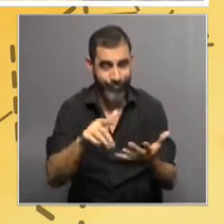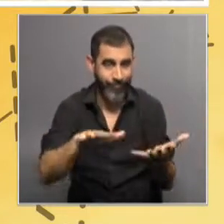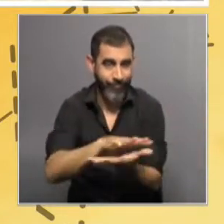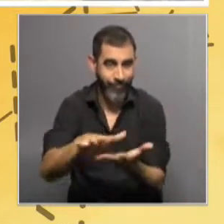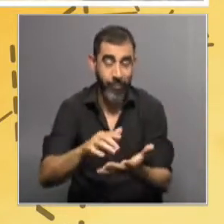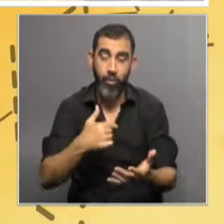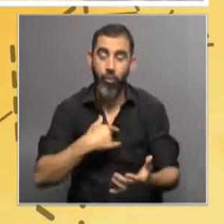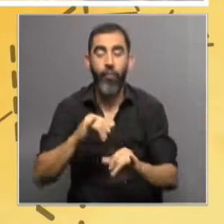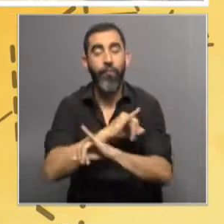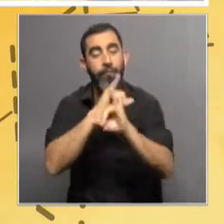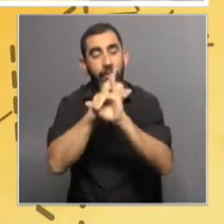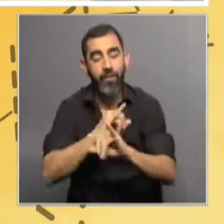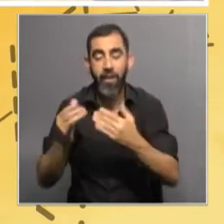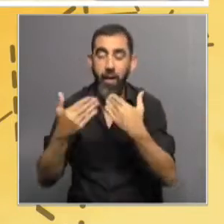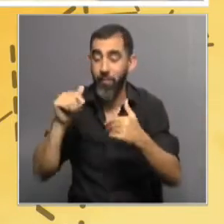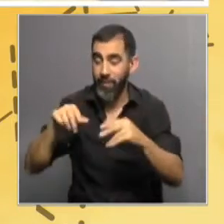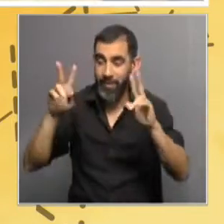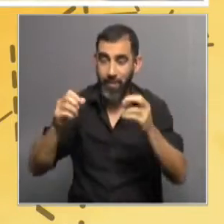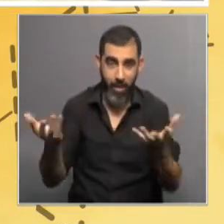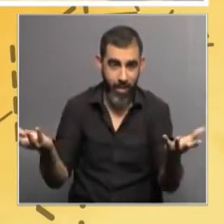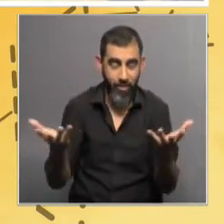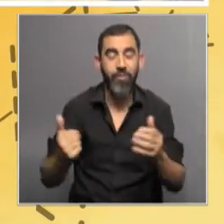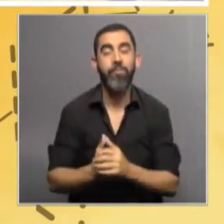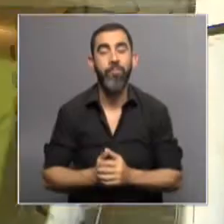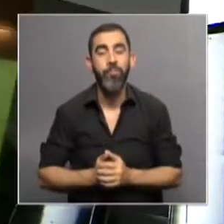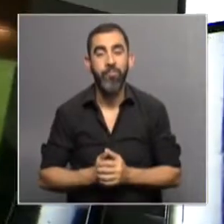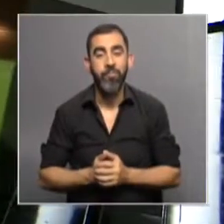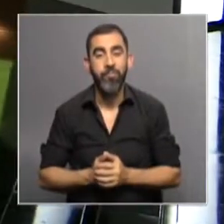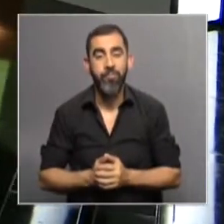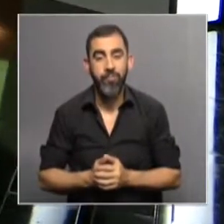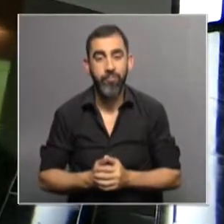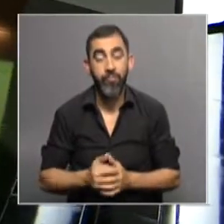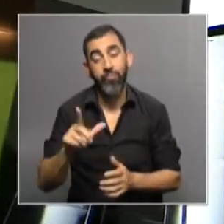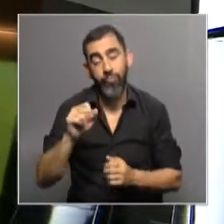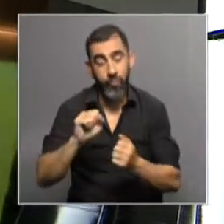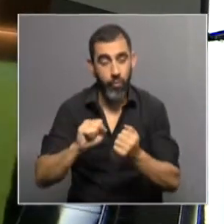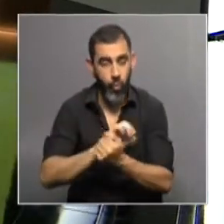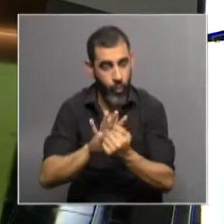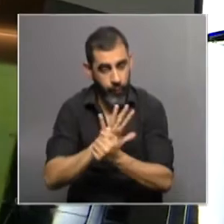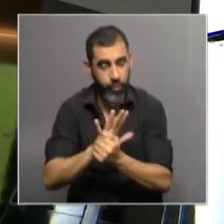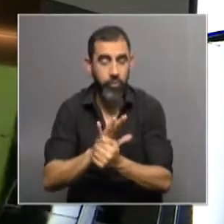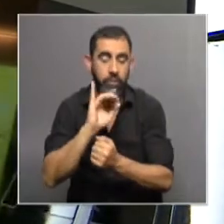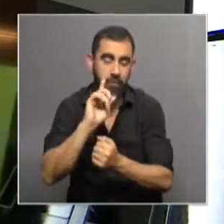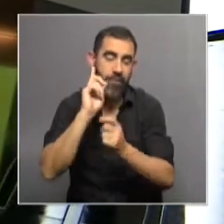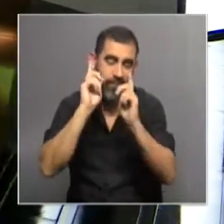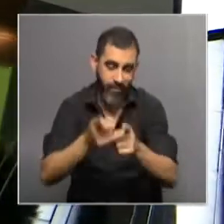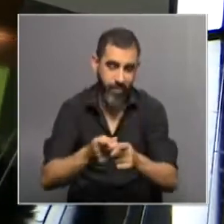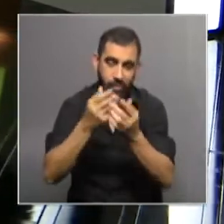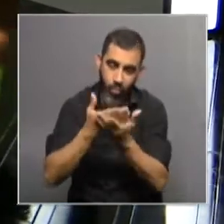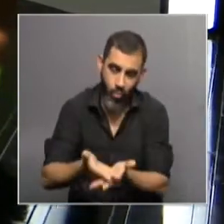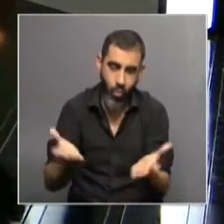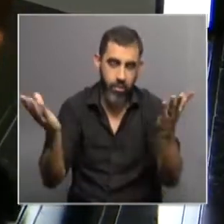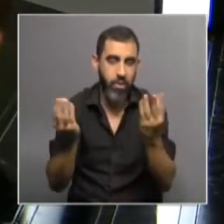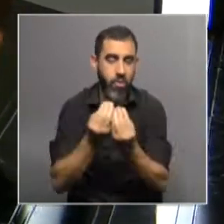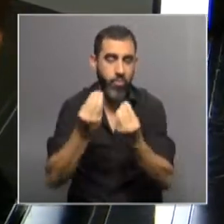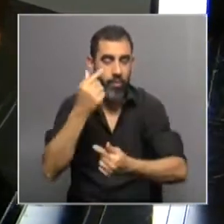me deja muy feliz que estemos conversando en estos temas. Excelente. Sí, de todos modos, bueno, obviamente el COVID colaboró en una visibilidad enorme de un